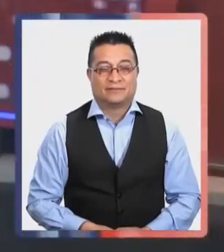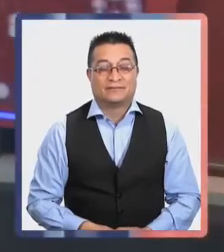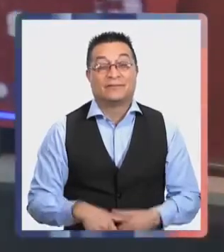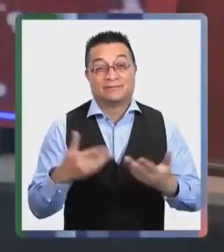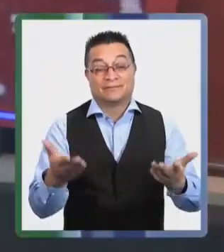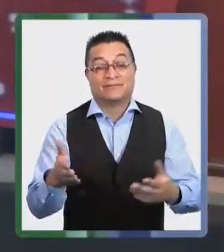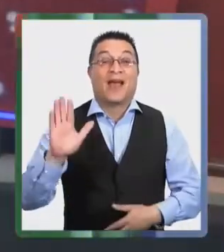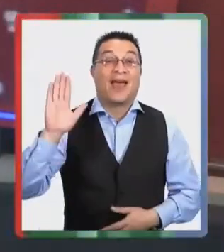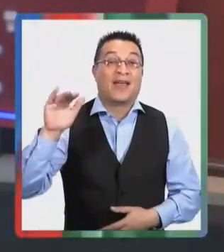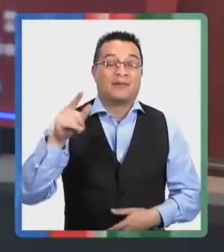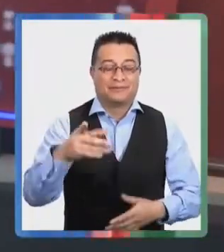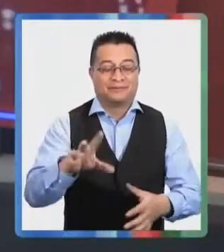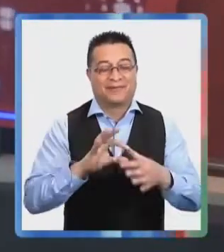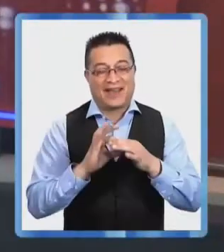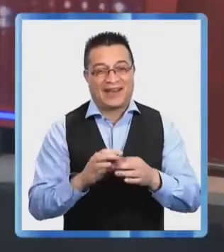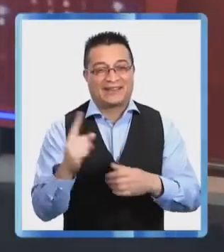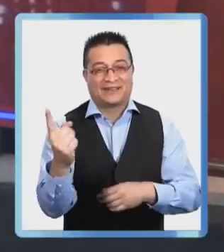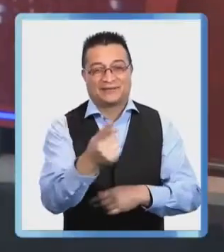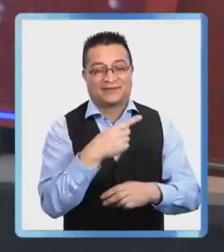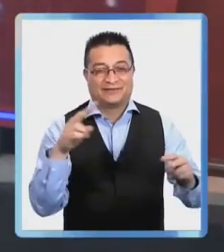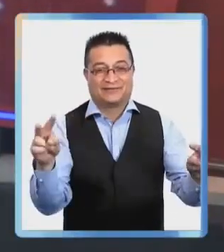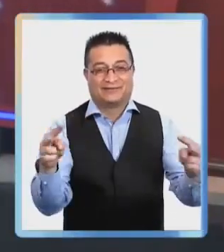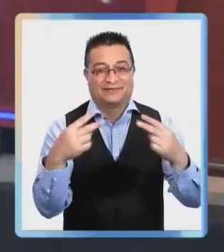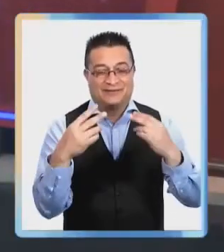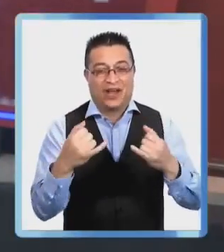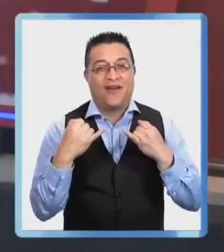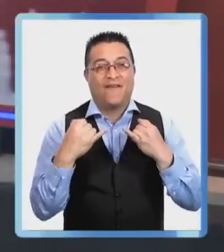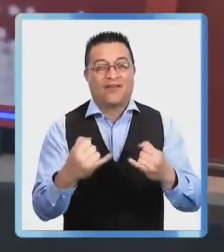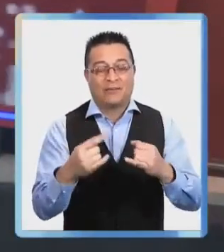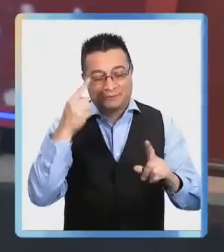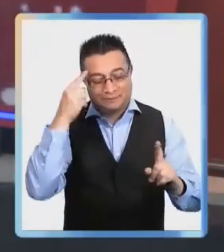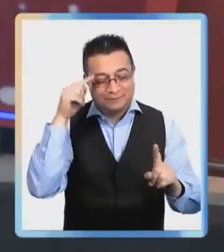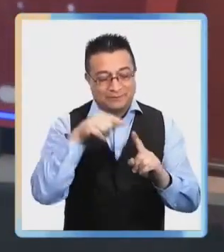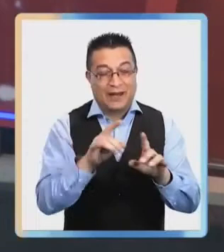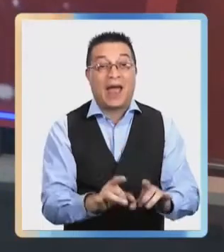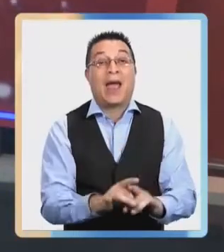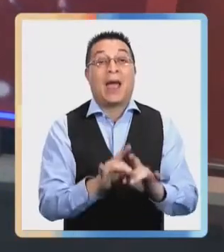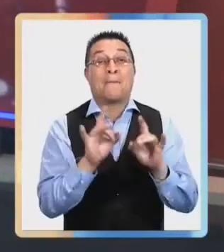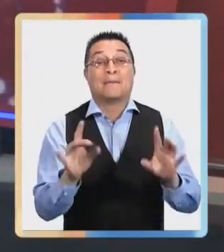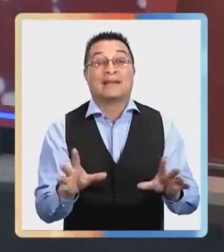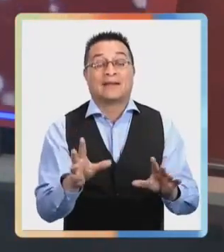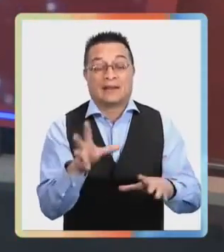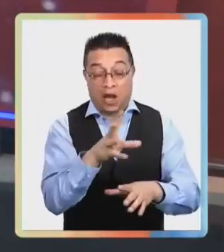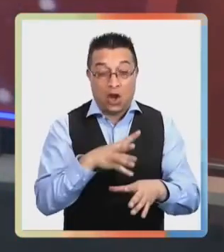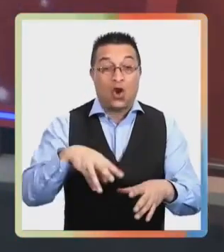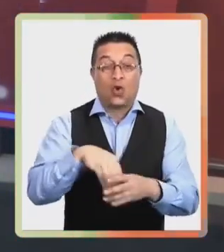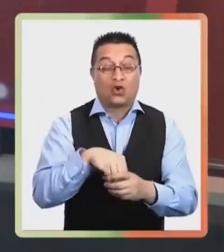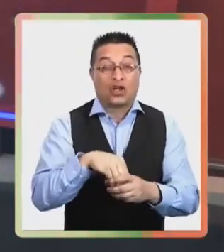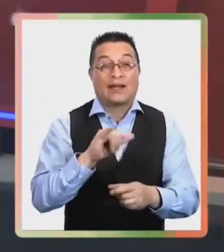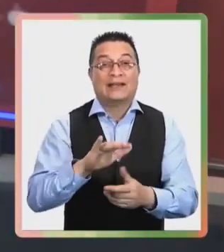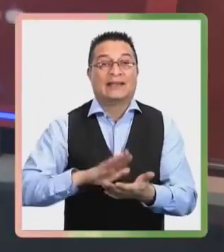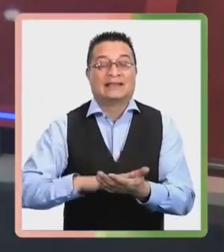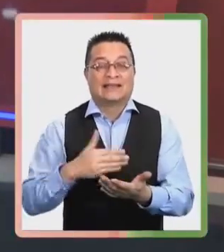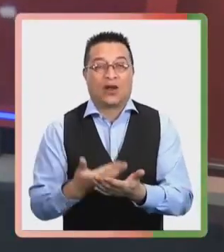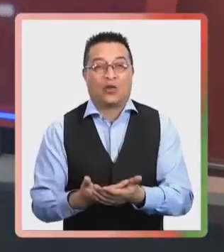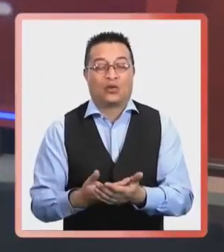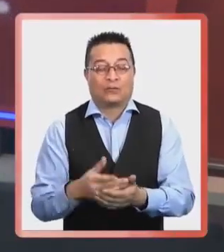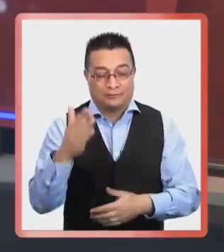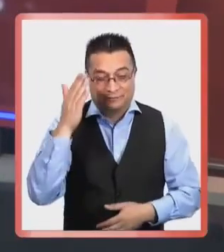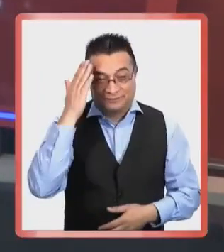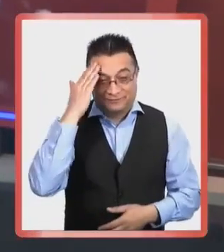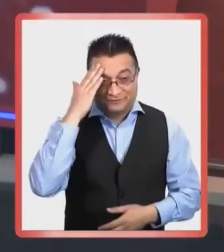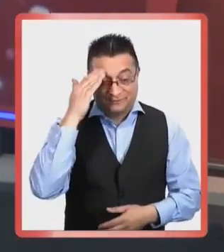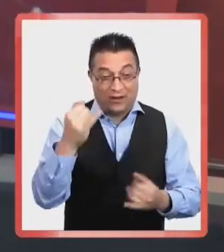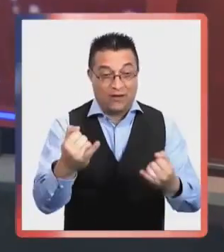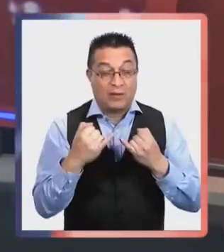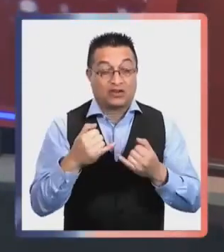Nos despedimos y les damos las gracias por acompañarnos en este informativo dedicado especialmente a la inclusión y a la salud. Recuerden que la